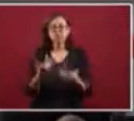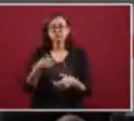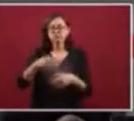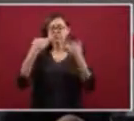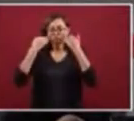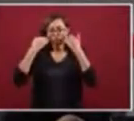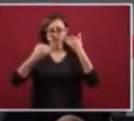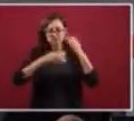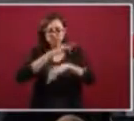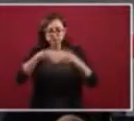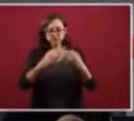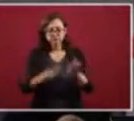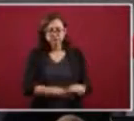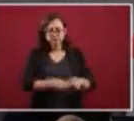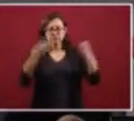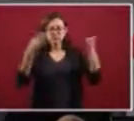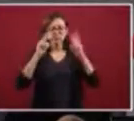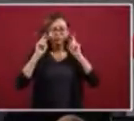elementos críticos.